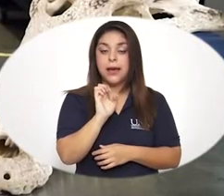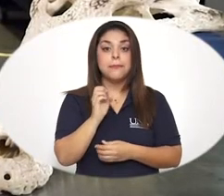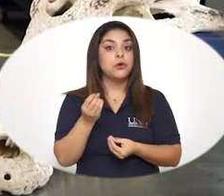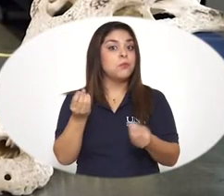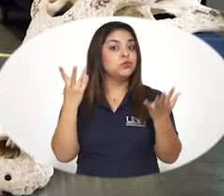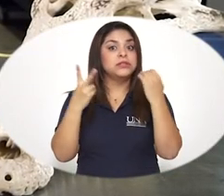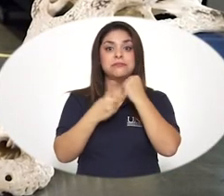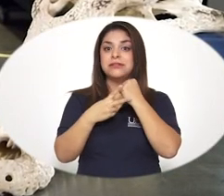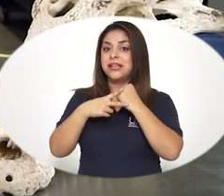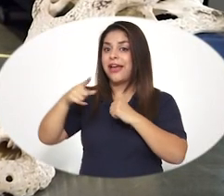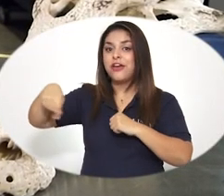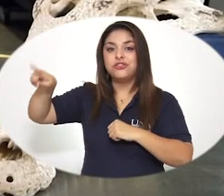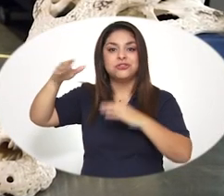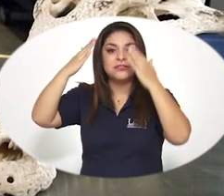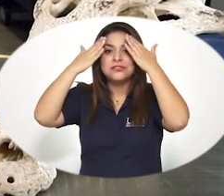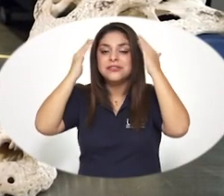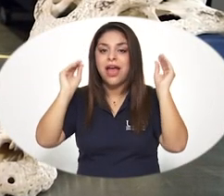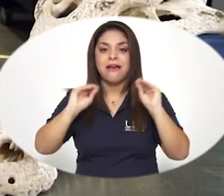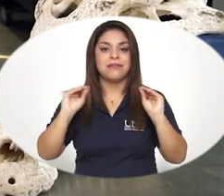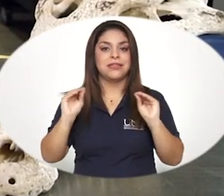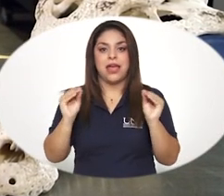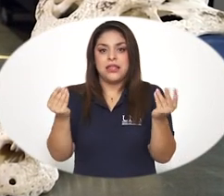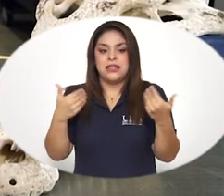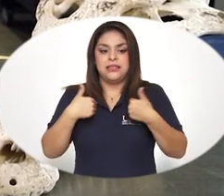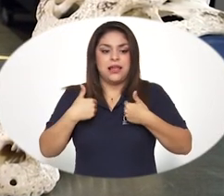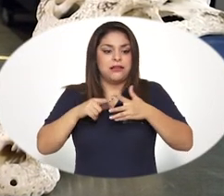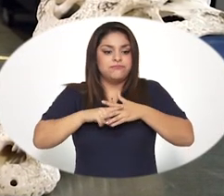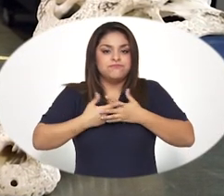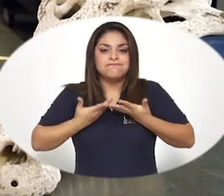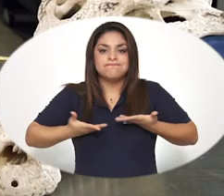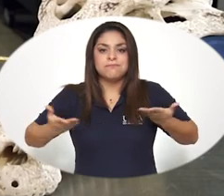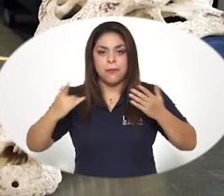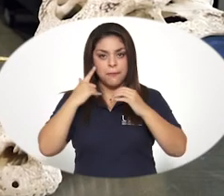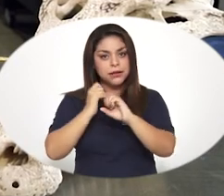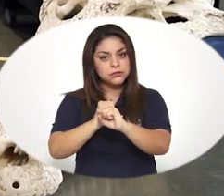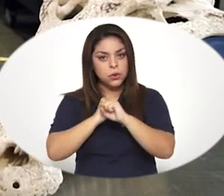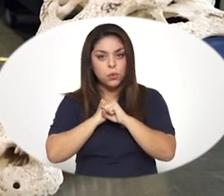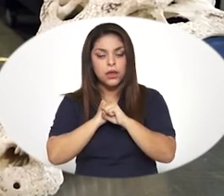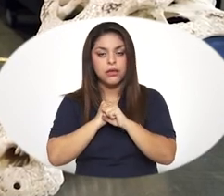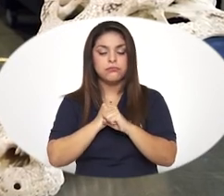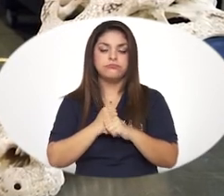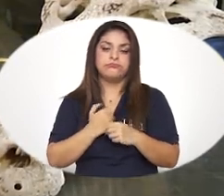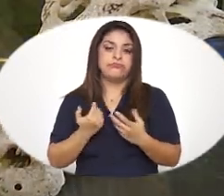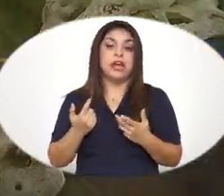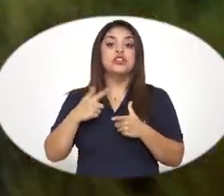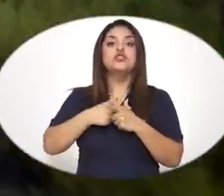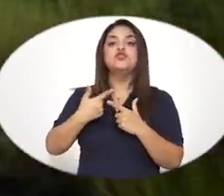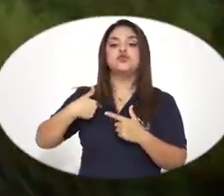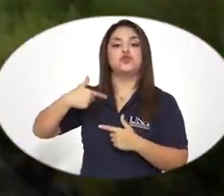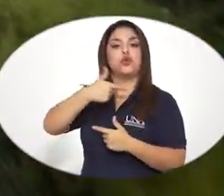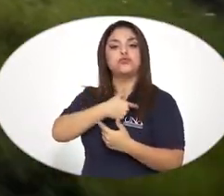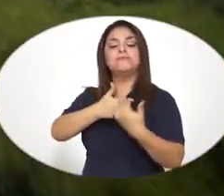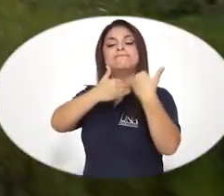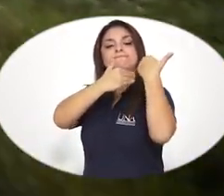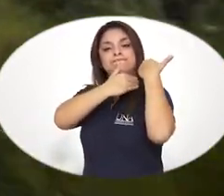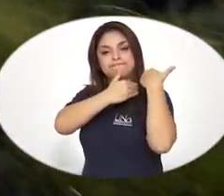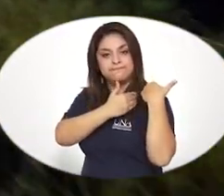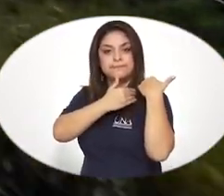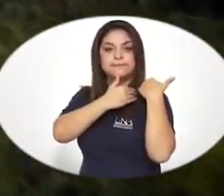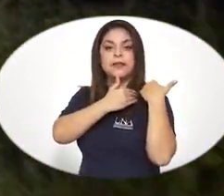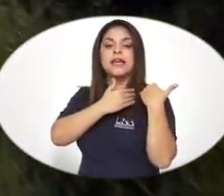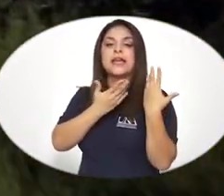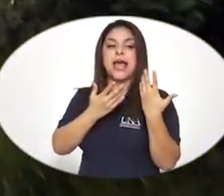Muchas veces sin el conocimiento adecuado y sin las herramientas necesarias para hacerlo de una manera segura. Nos dimos a la